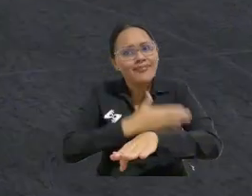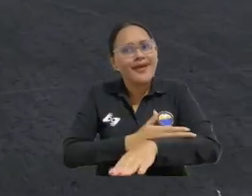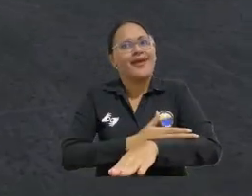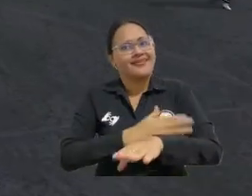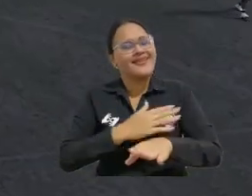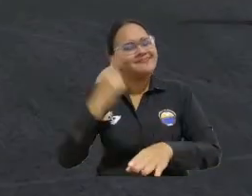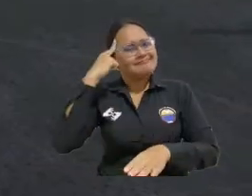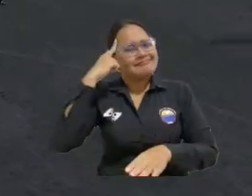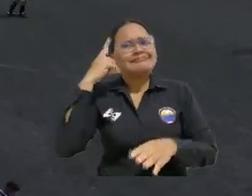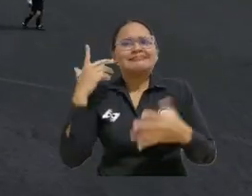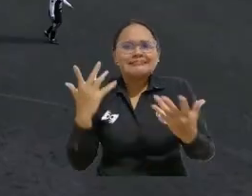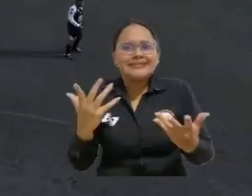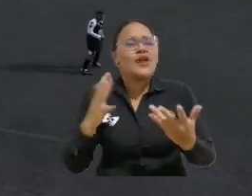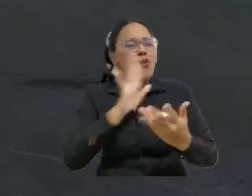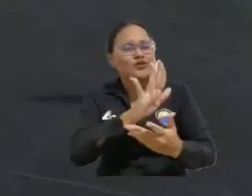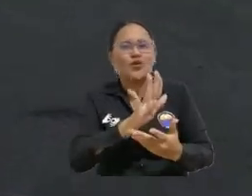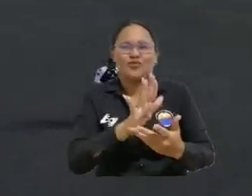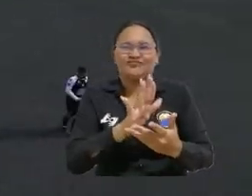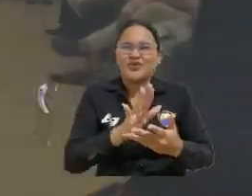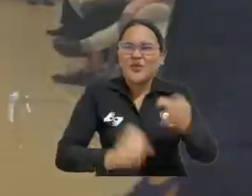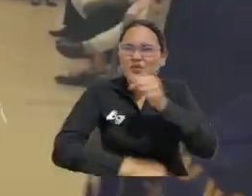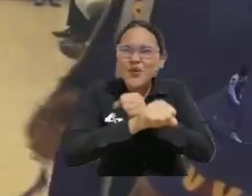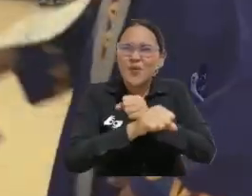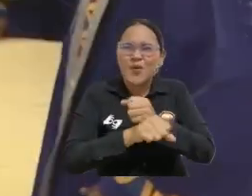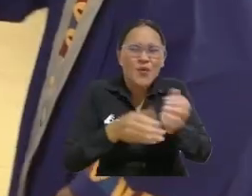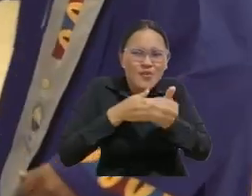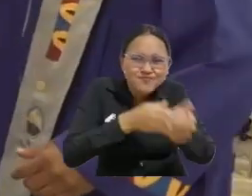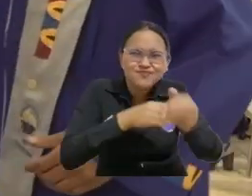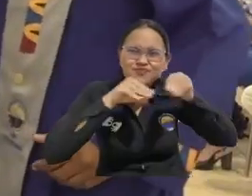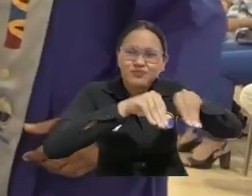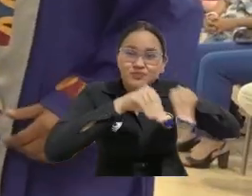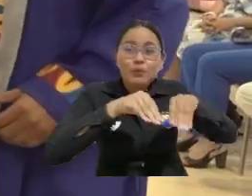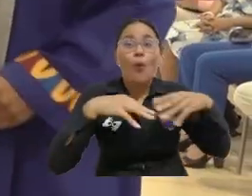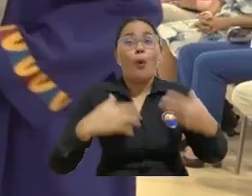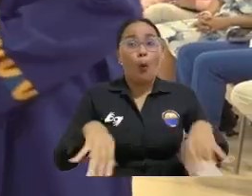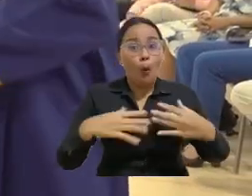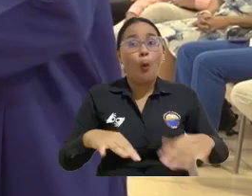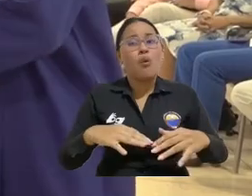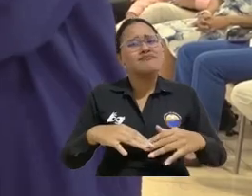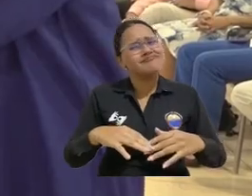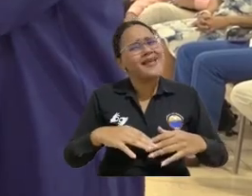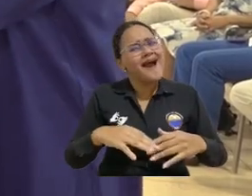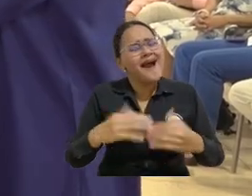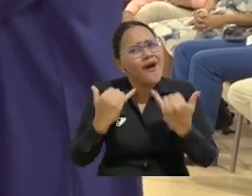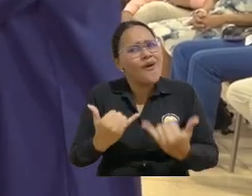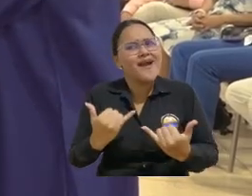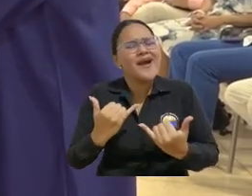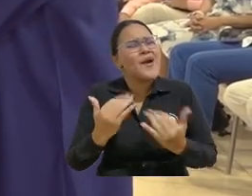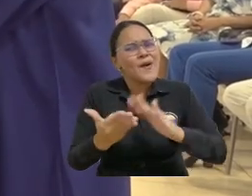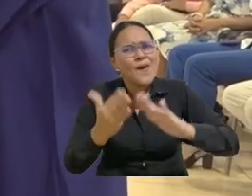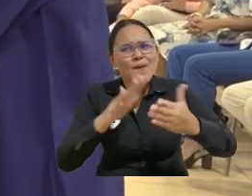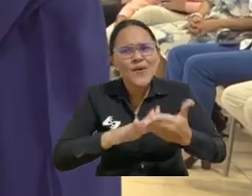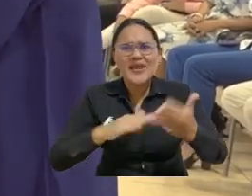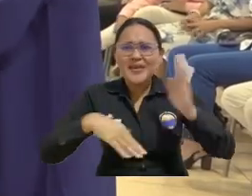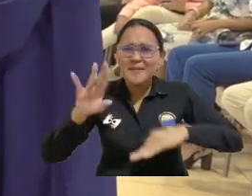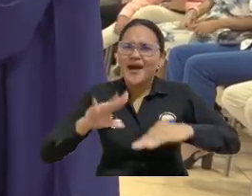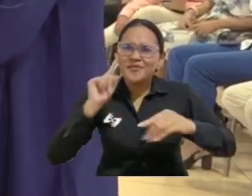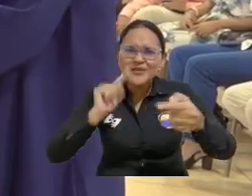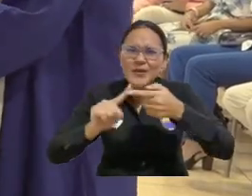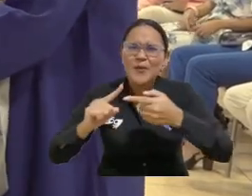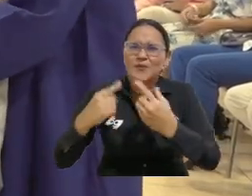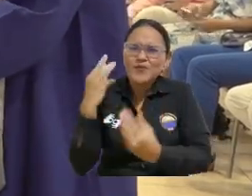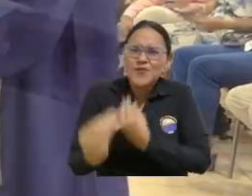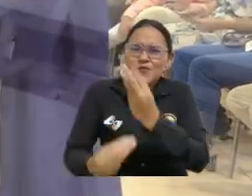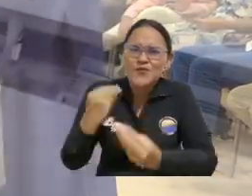del fútbol, sino de las nuevas generaciones. Ellos han trabajado y han sido tan importantes en sus comunidades para proteger